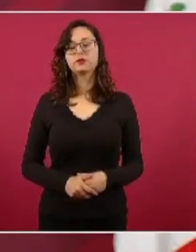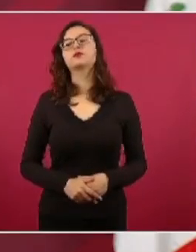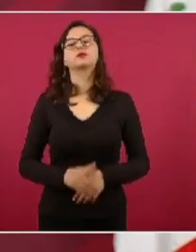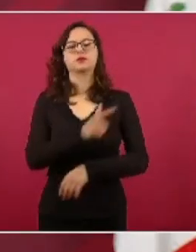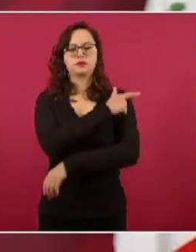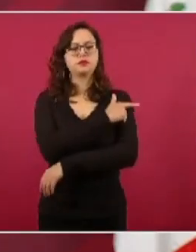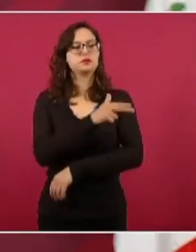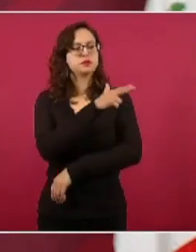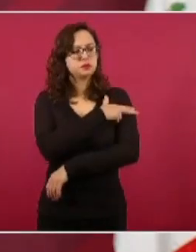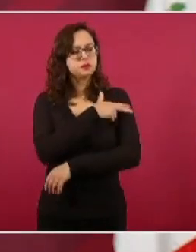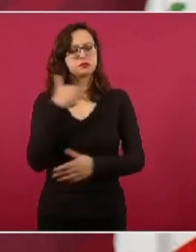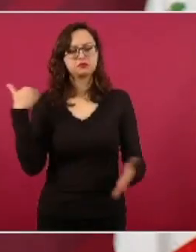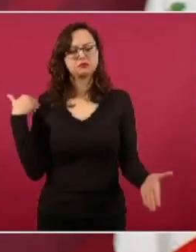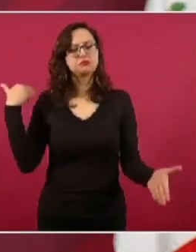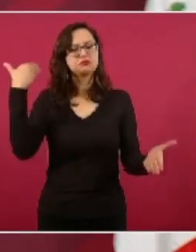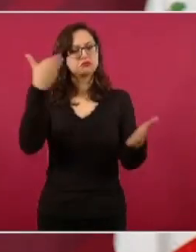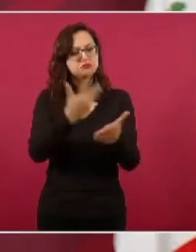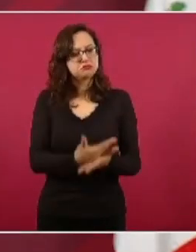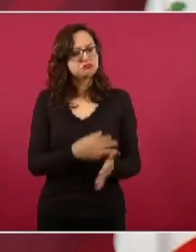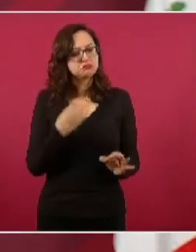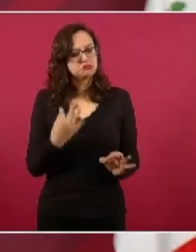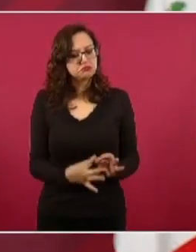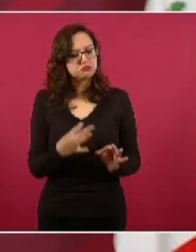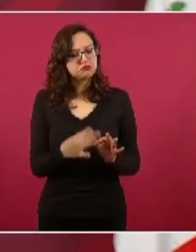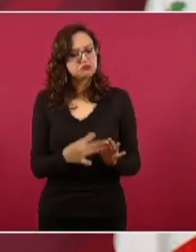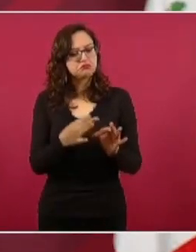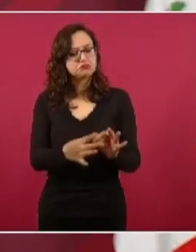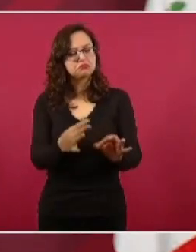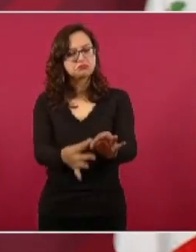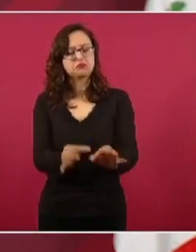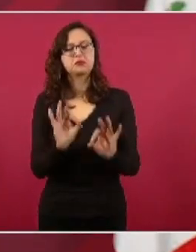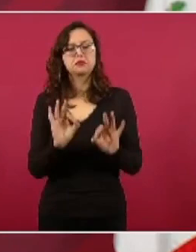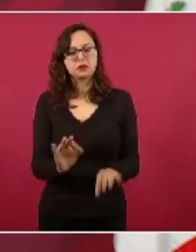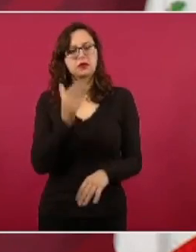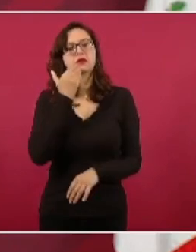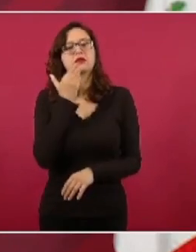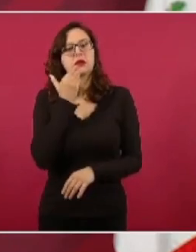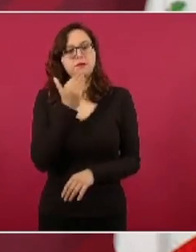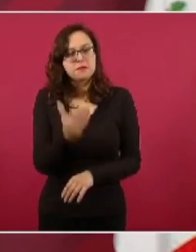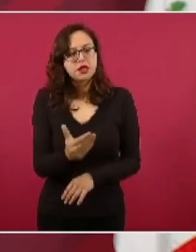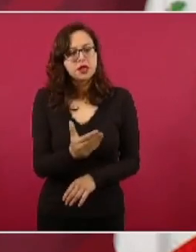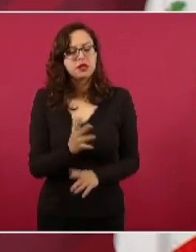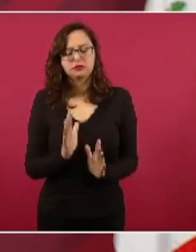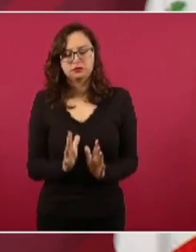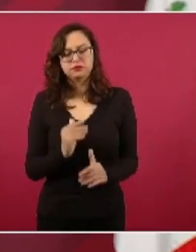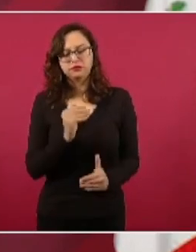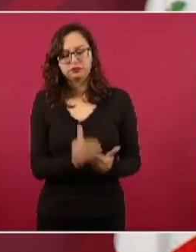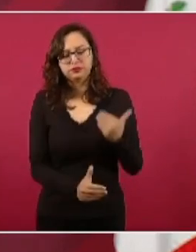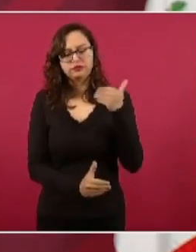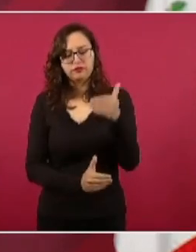bien, se ha hecho todo un esfuerzo, ya tenemos